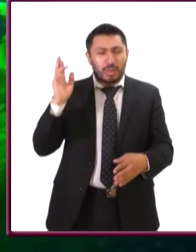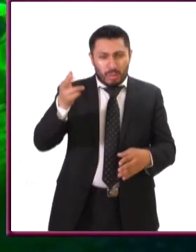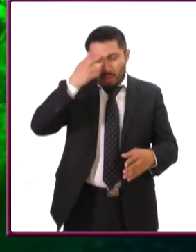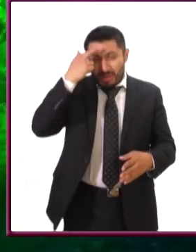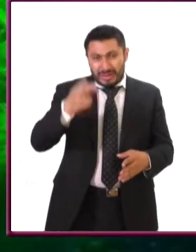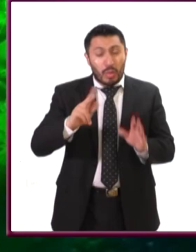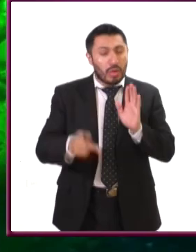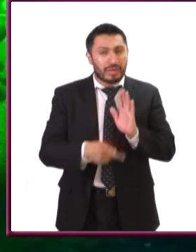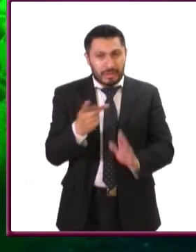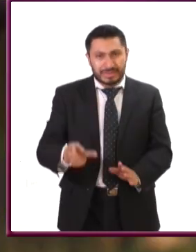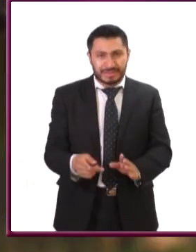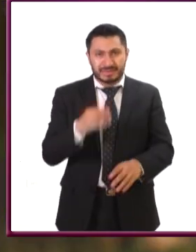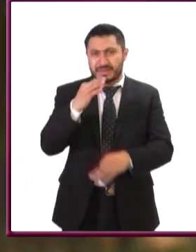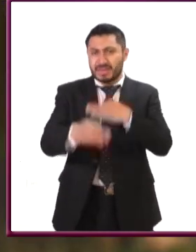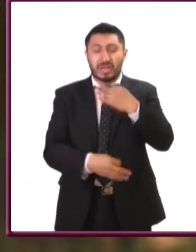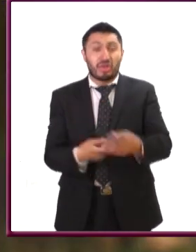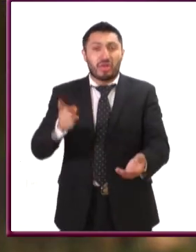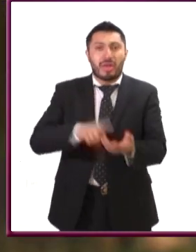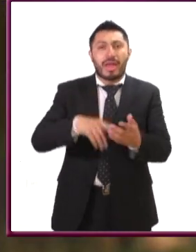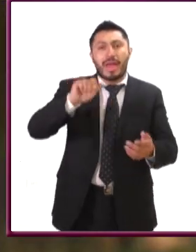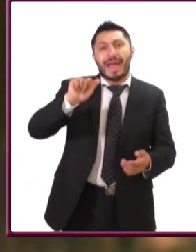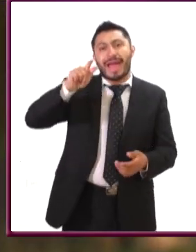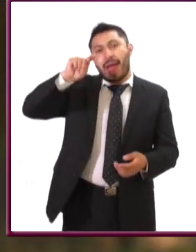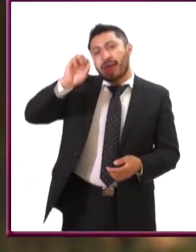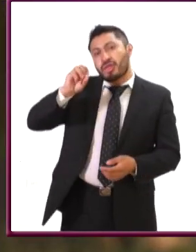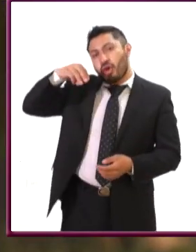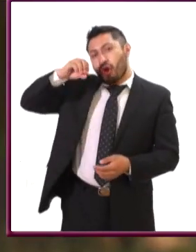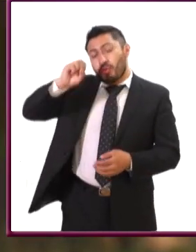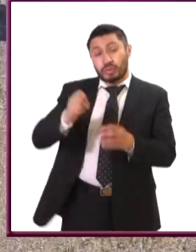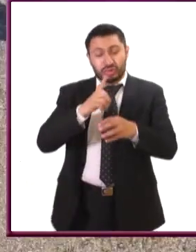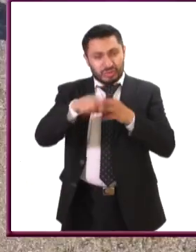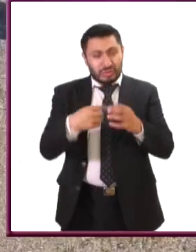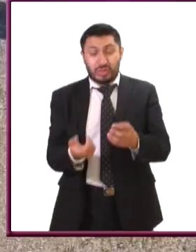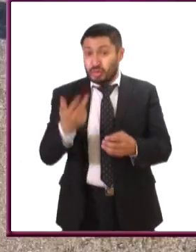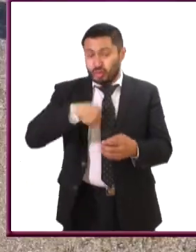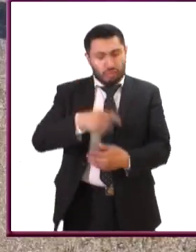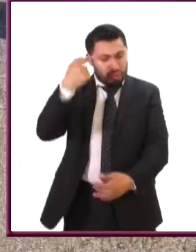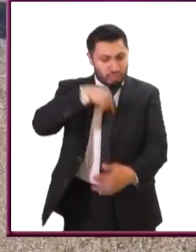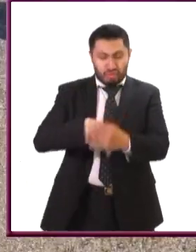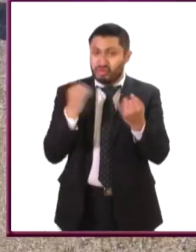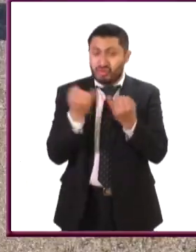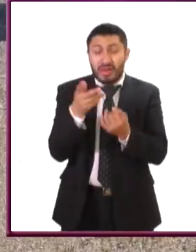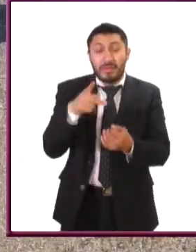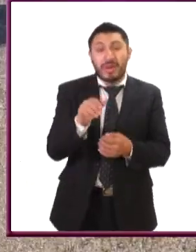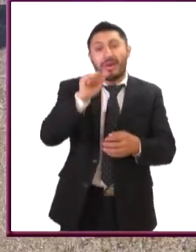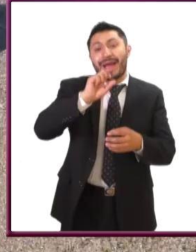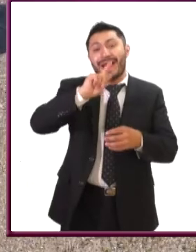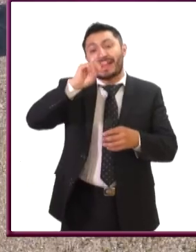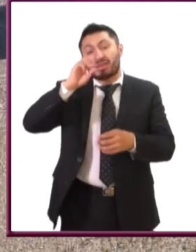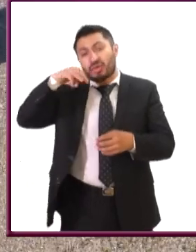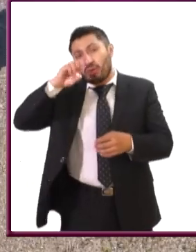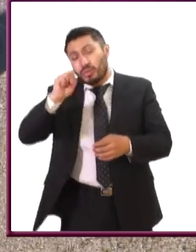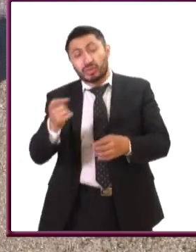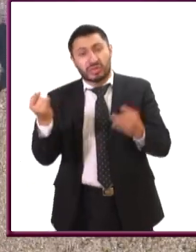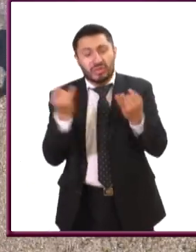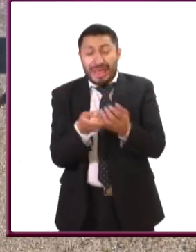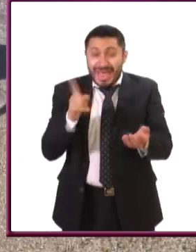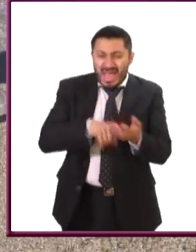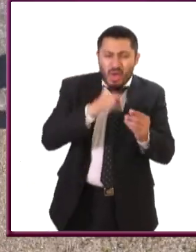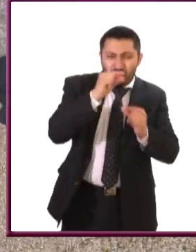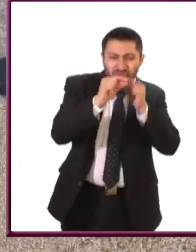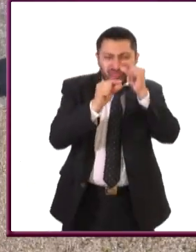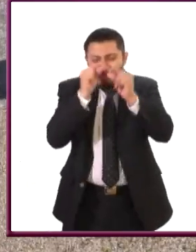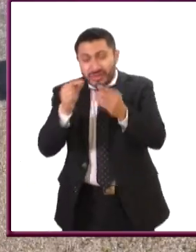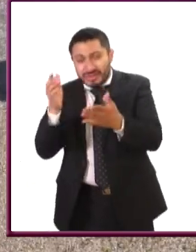que recapitulemos. Todo está hecho de átomos. Nosotros estamos hechos de átomos, pero los átomos están